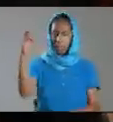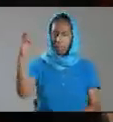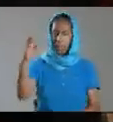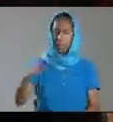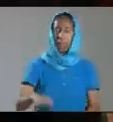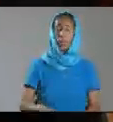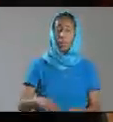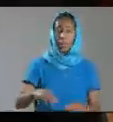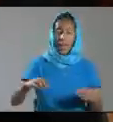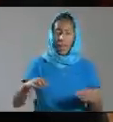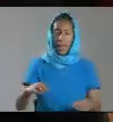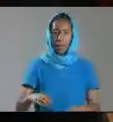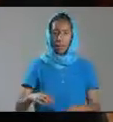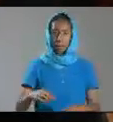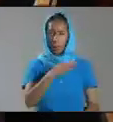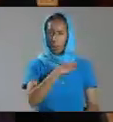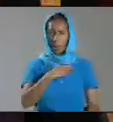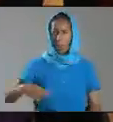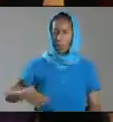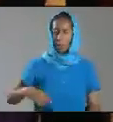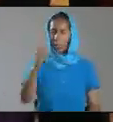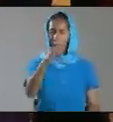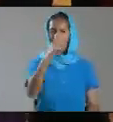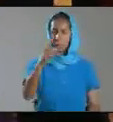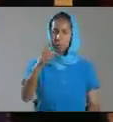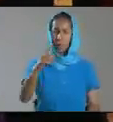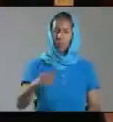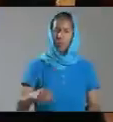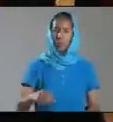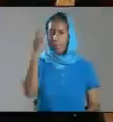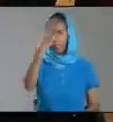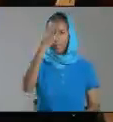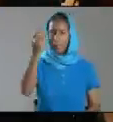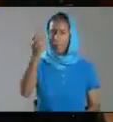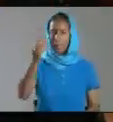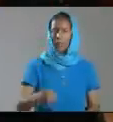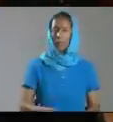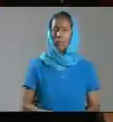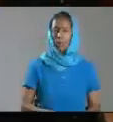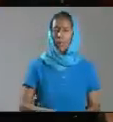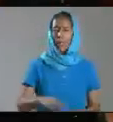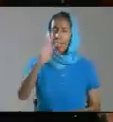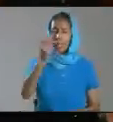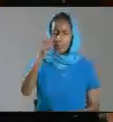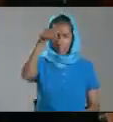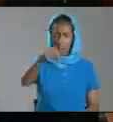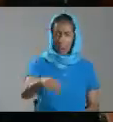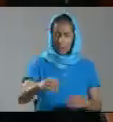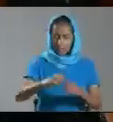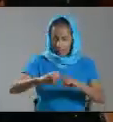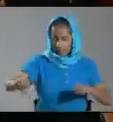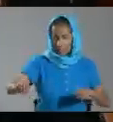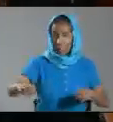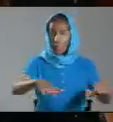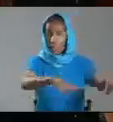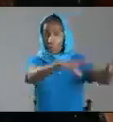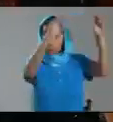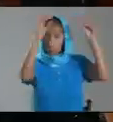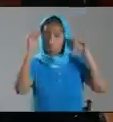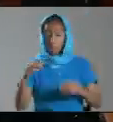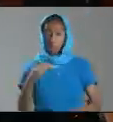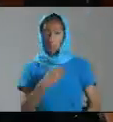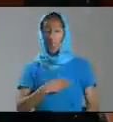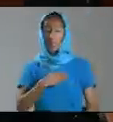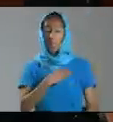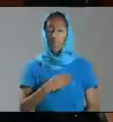los gobernadores, a toda hueste espiritual, que hoy se extienden los mantos de cobertura